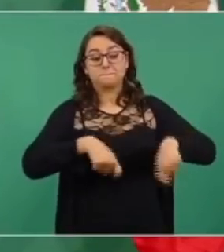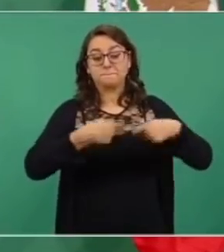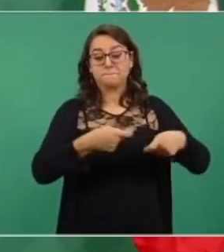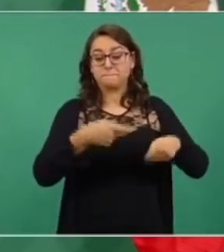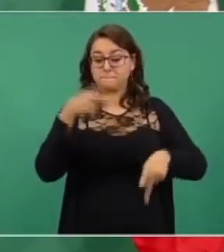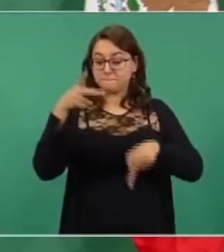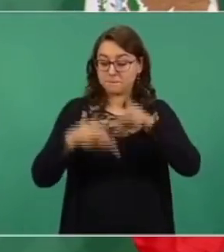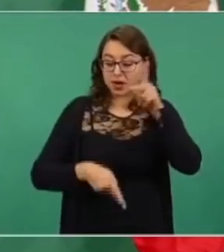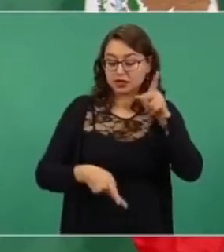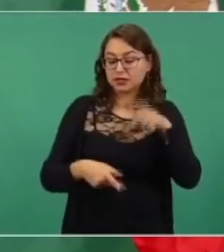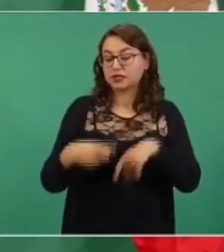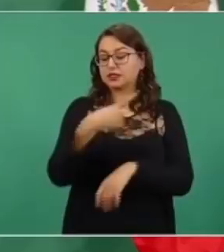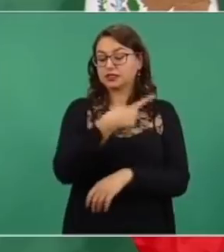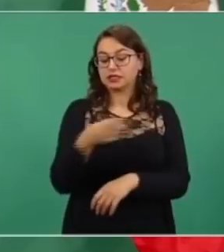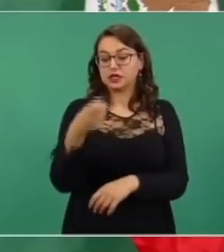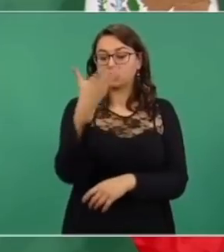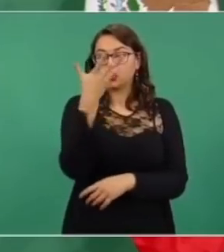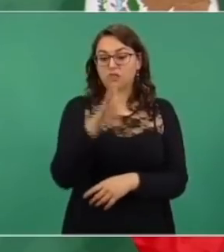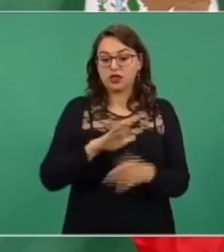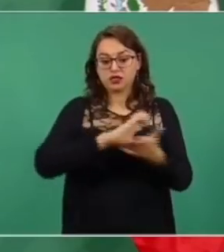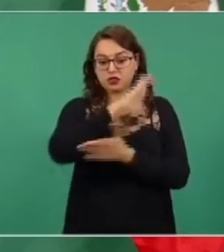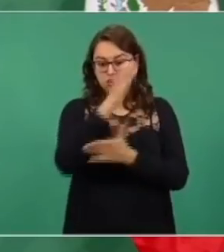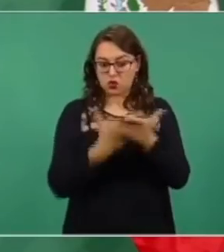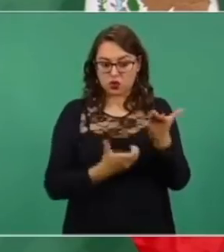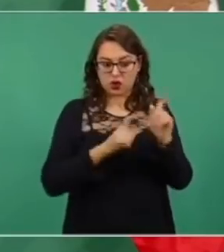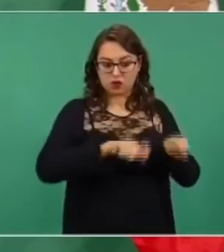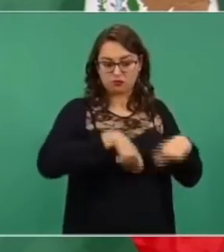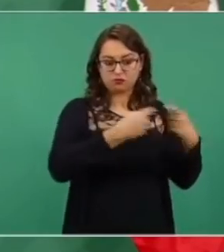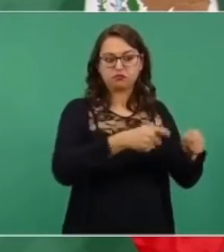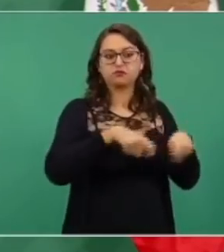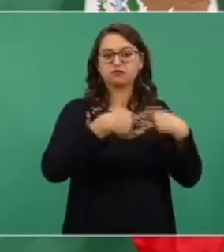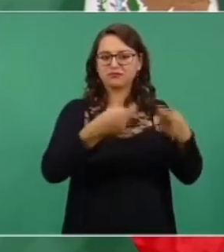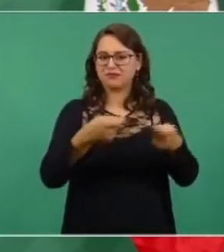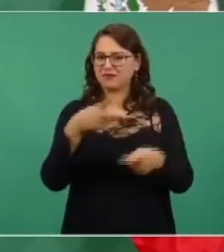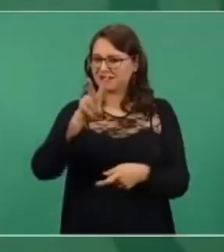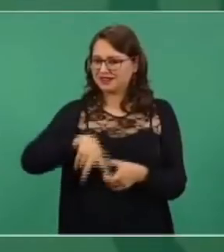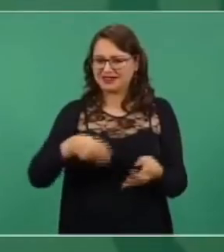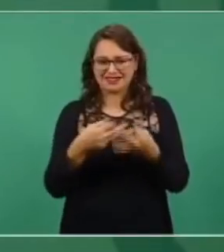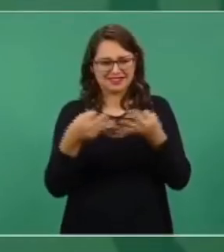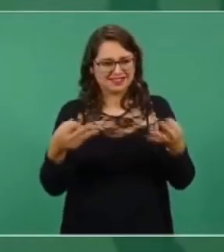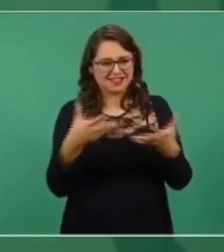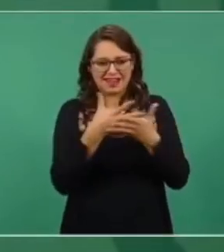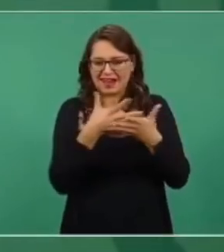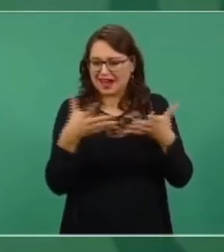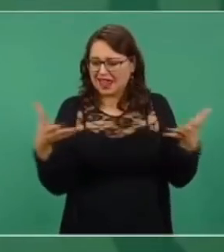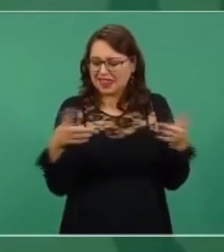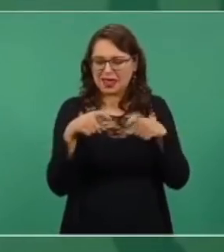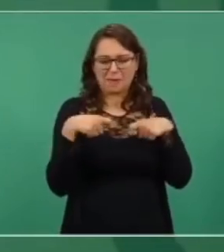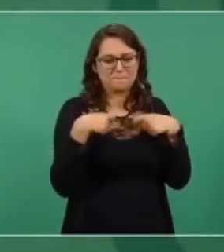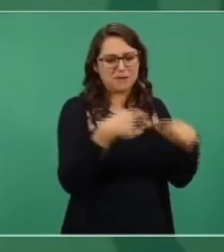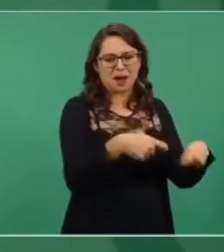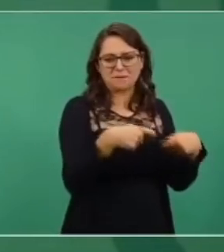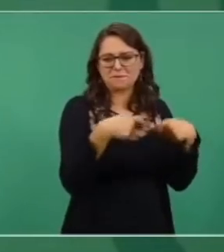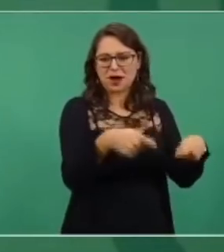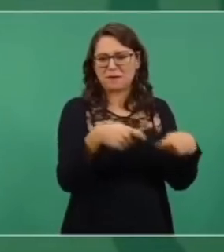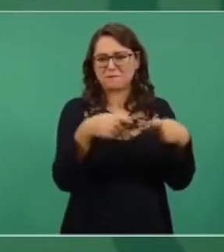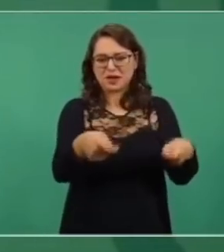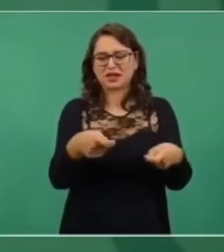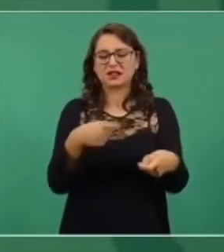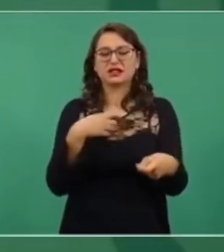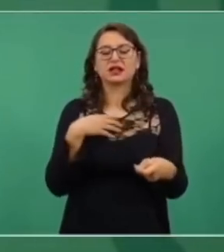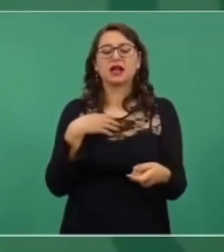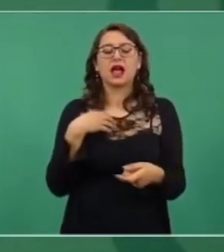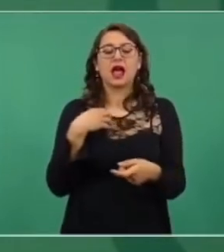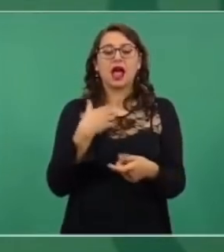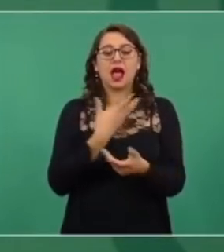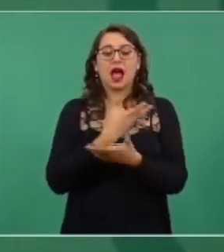entregaron 110 contratos, pero grandes extensiones. Además, entregaron